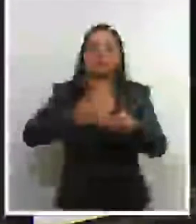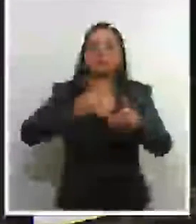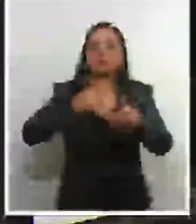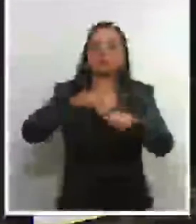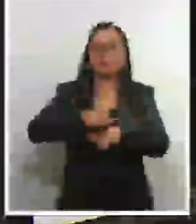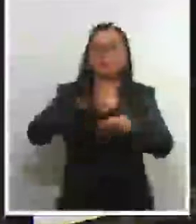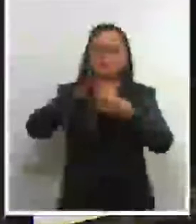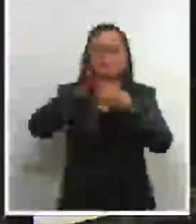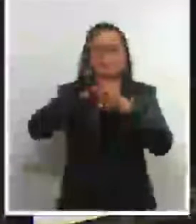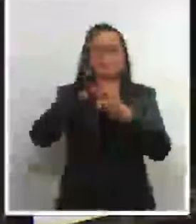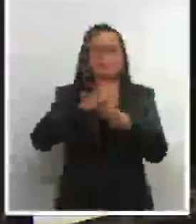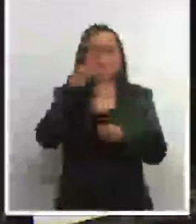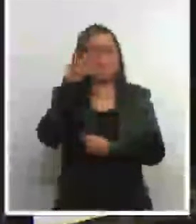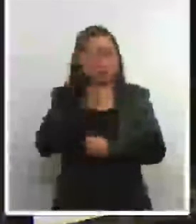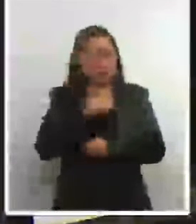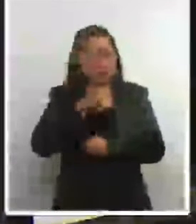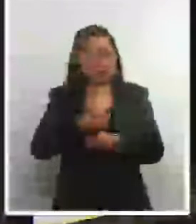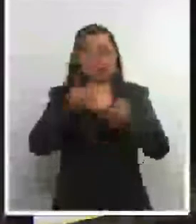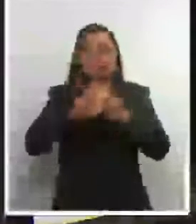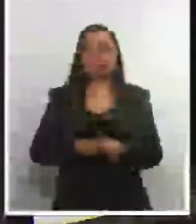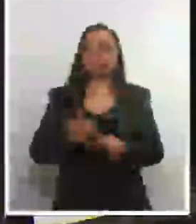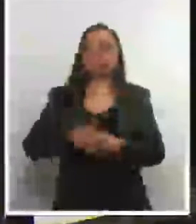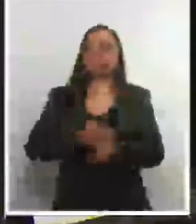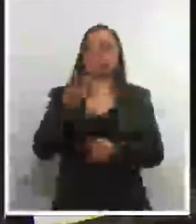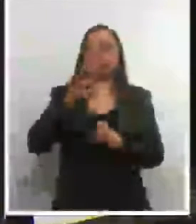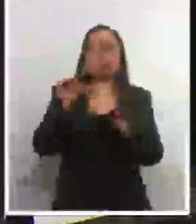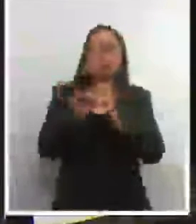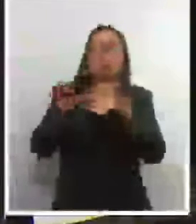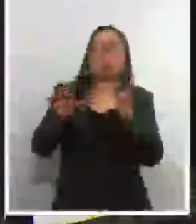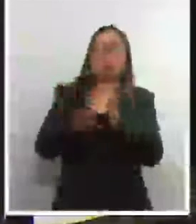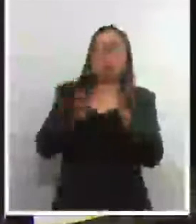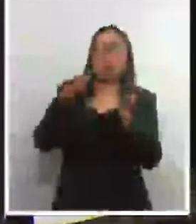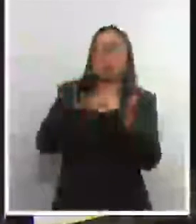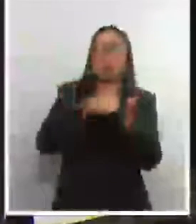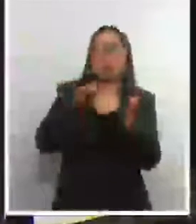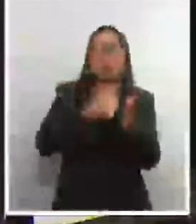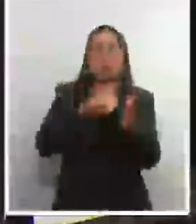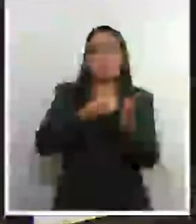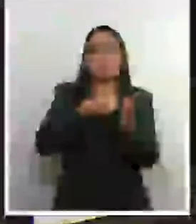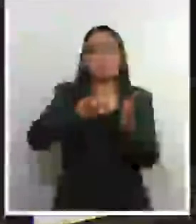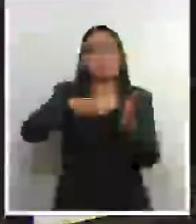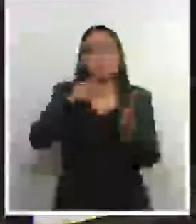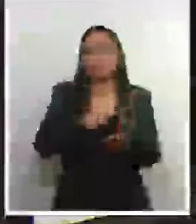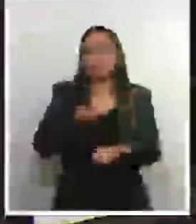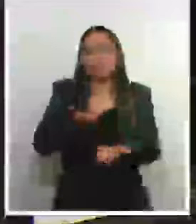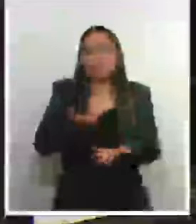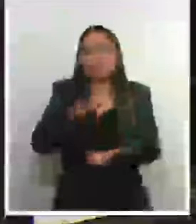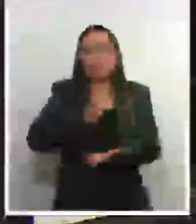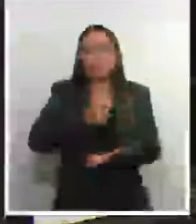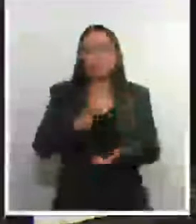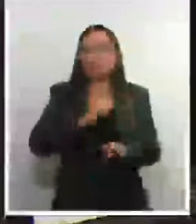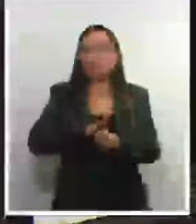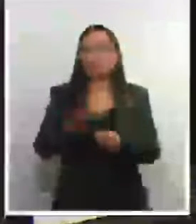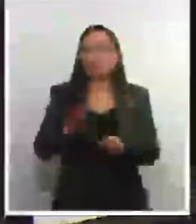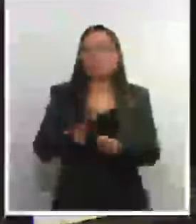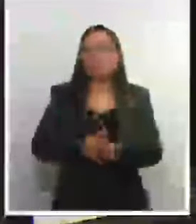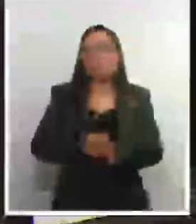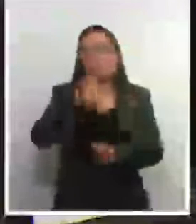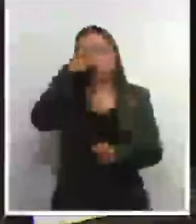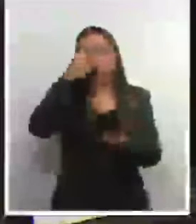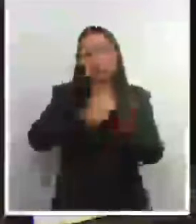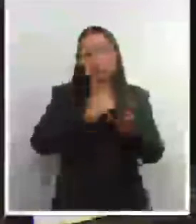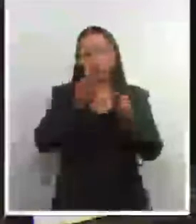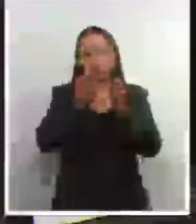procedimientos democráticos. Entonces, en este artículo, ¿qué es lo que no me parece? Es un detalle